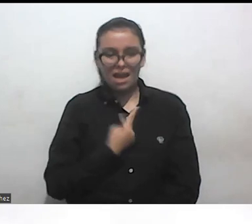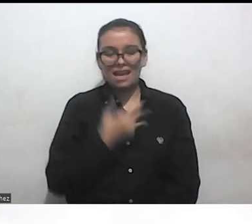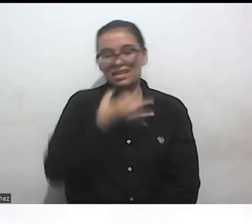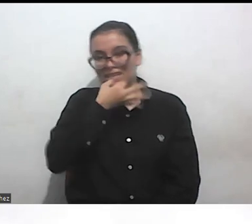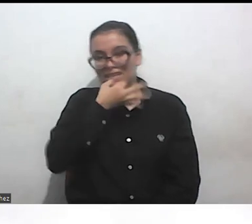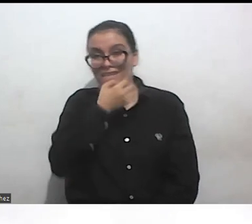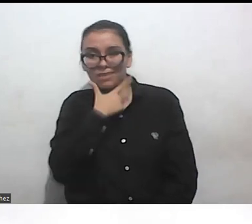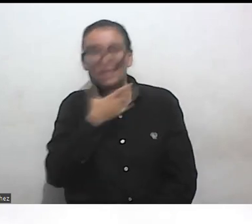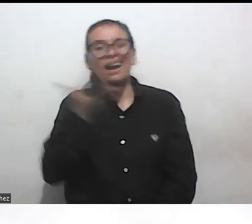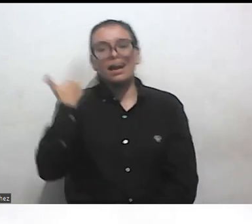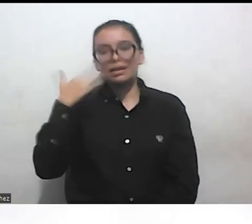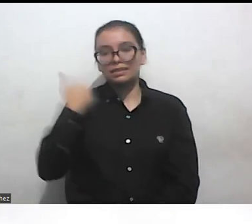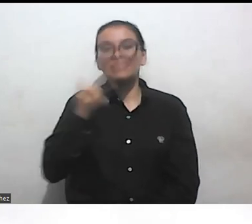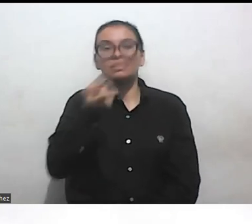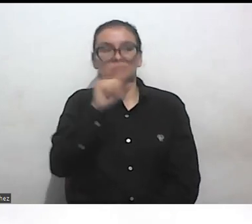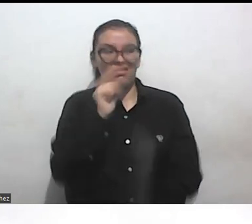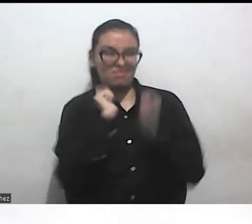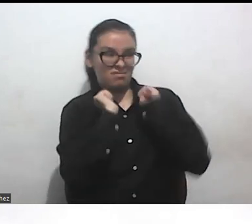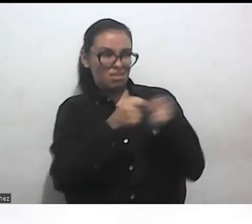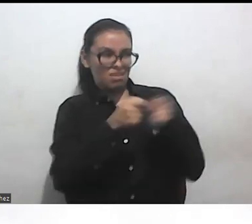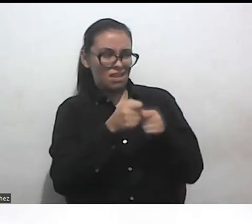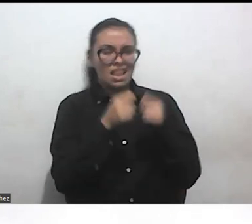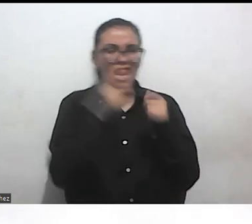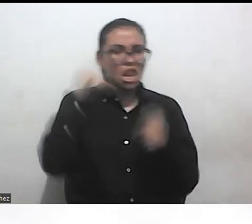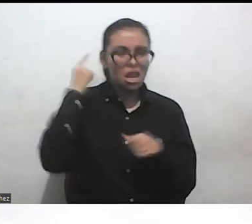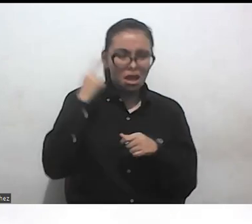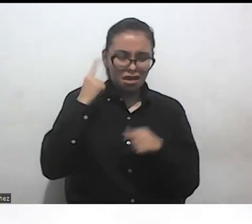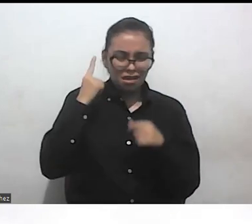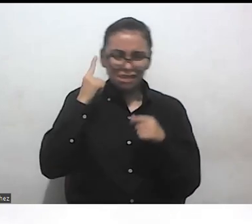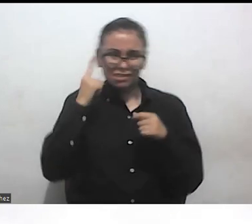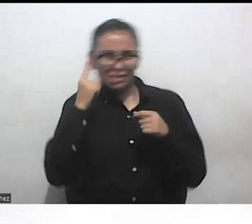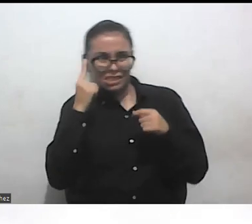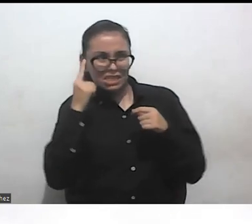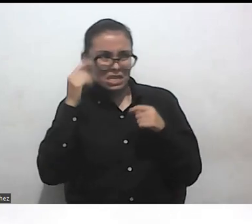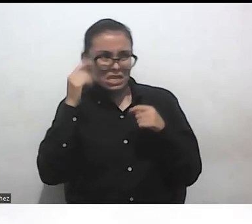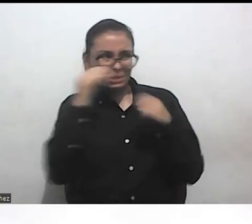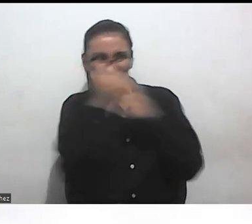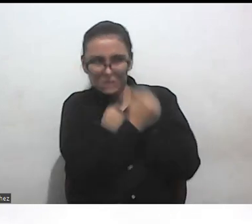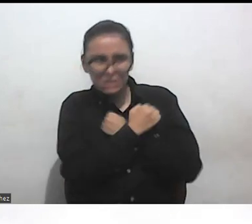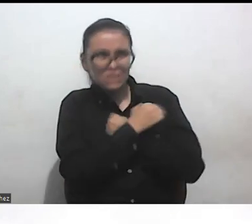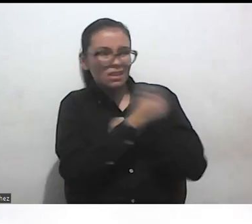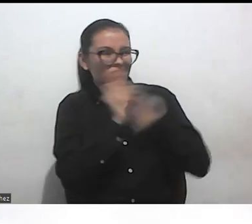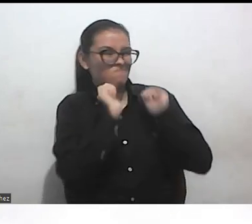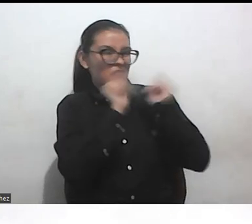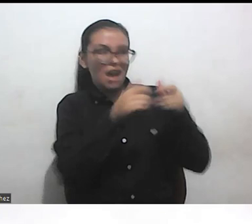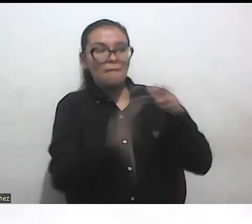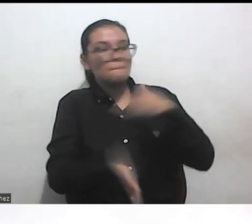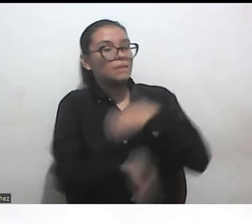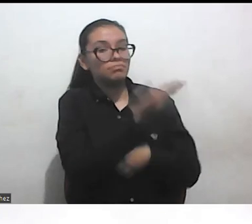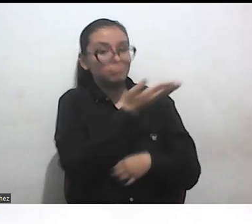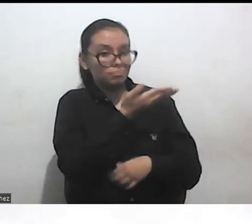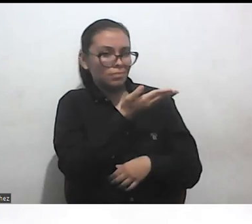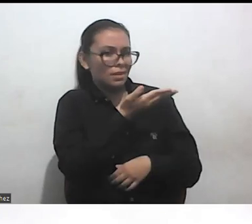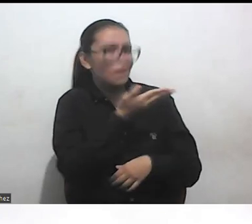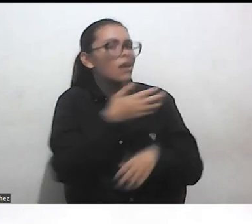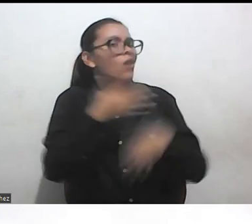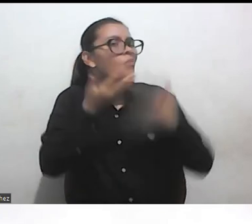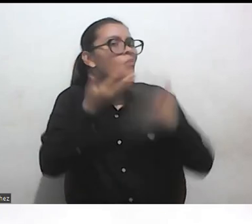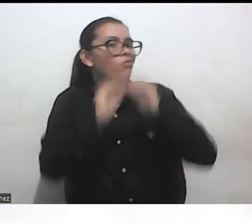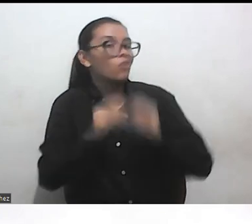para clasificar a la población de forma tal que legítima el estado la forma de